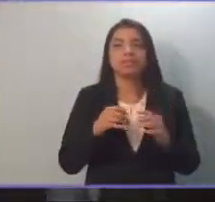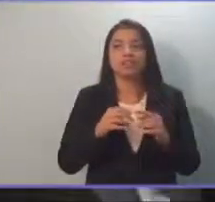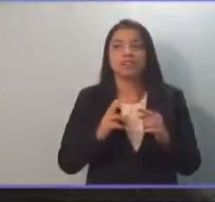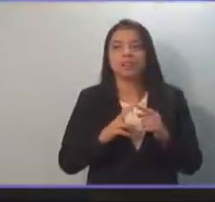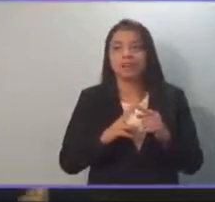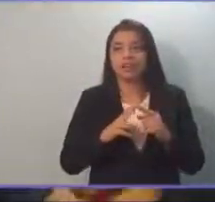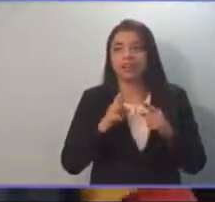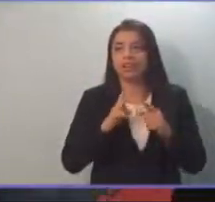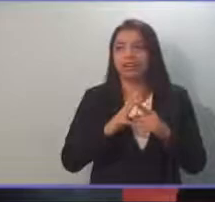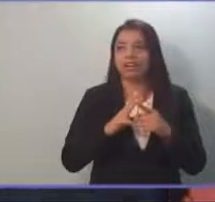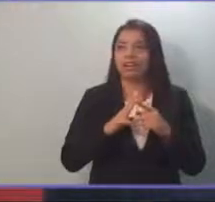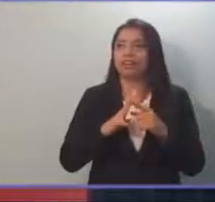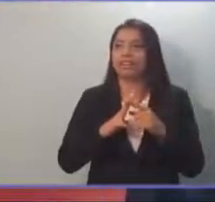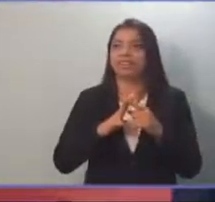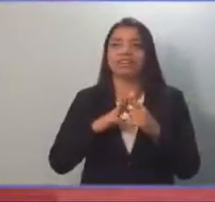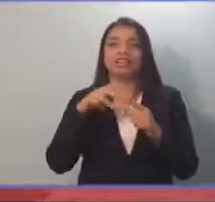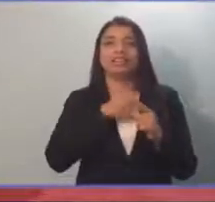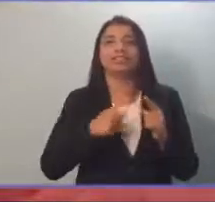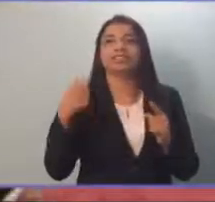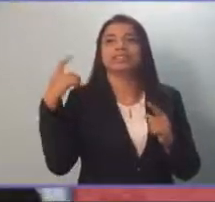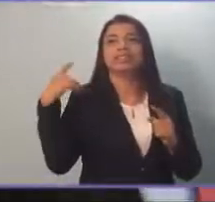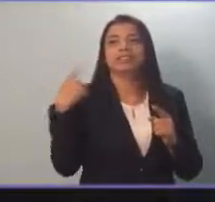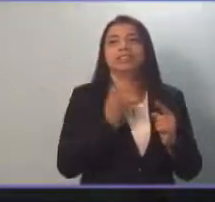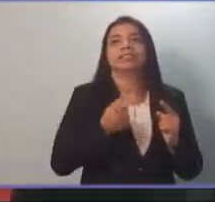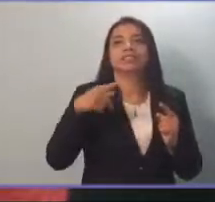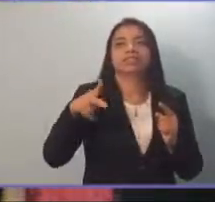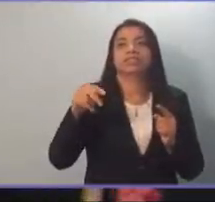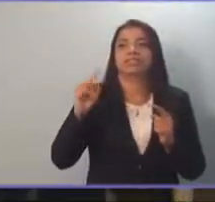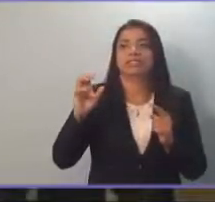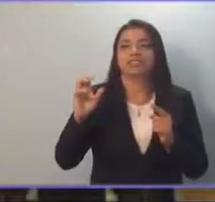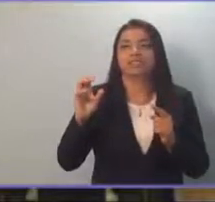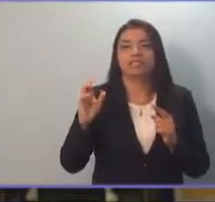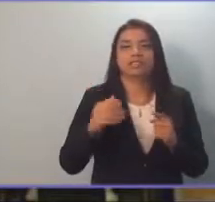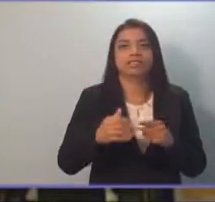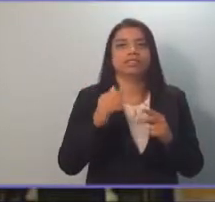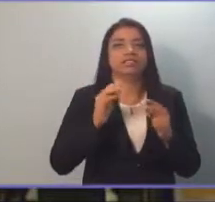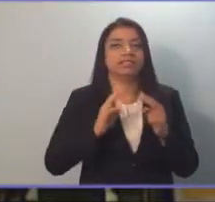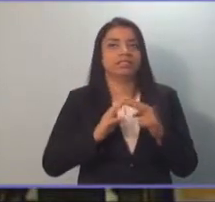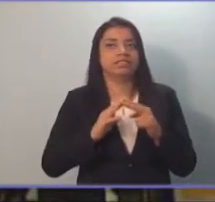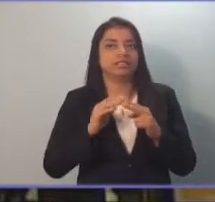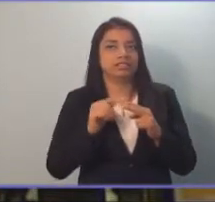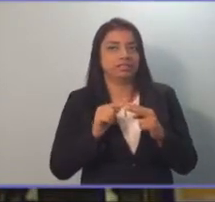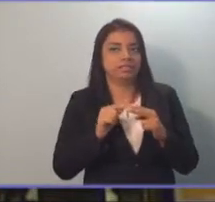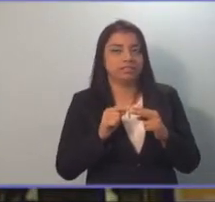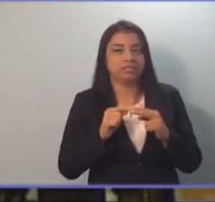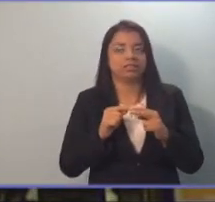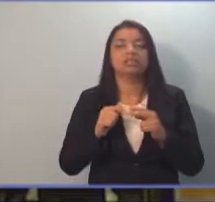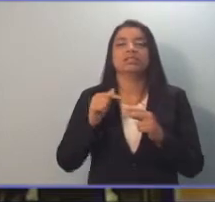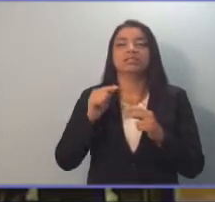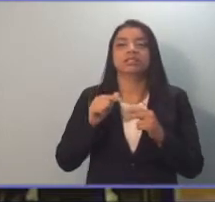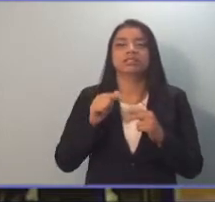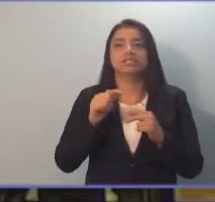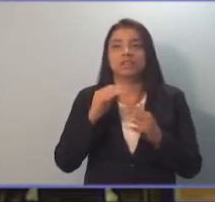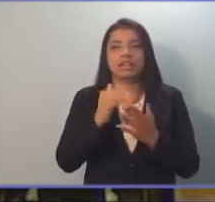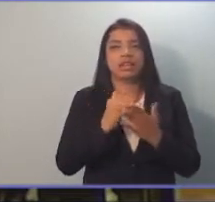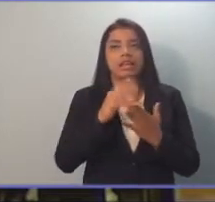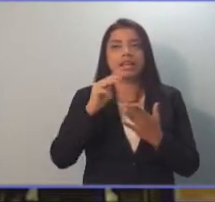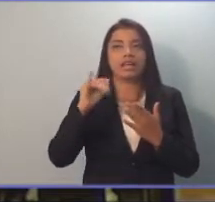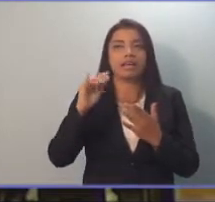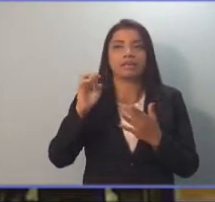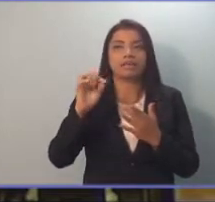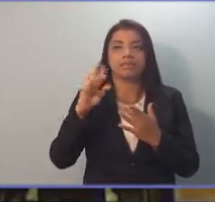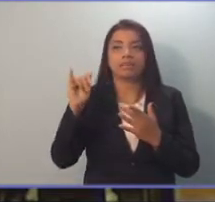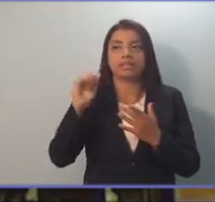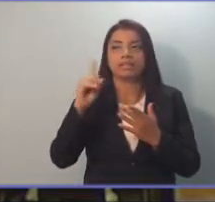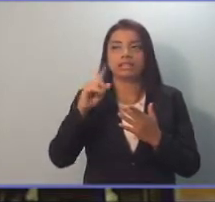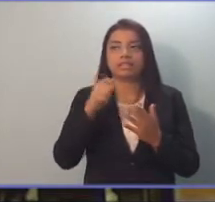Flores Murillo, director general de la Policía Nacional Civil en funciones, el licenciado Jaime